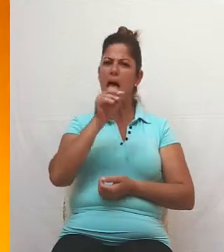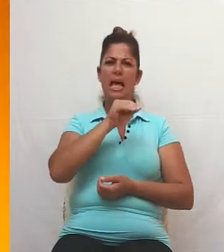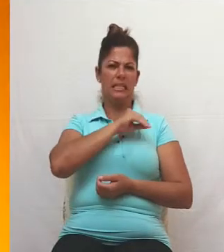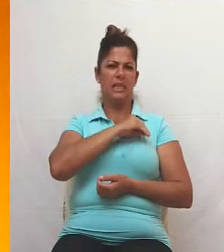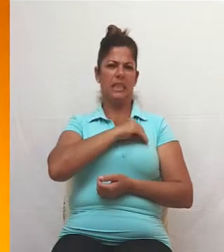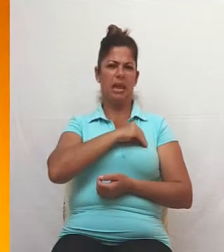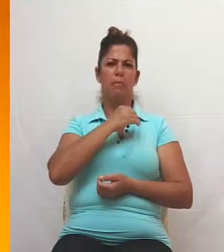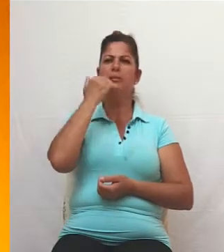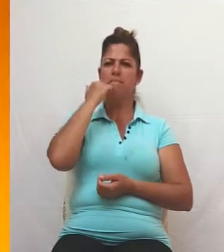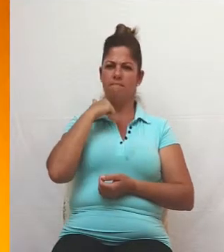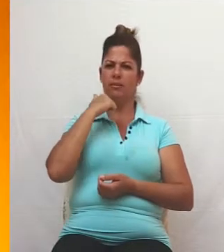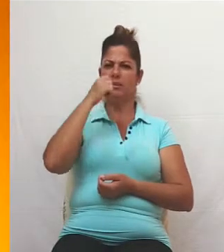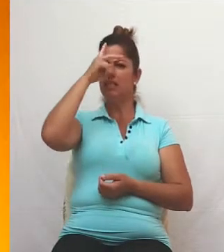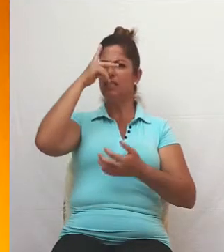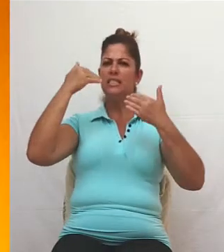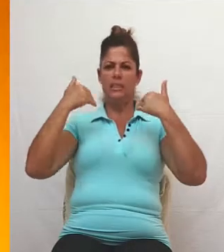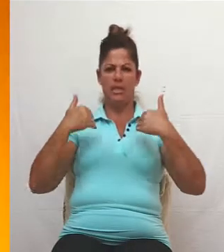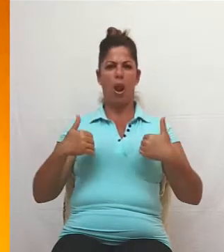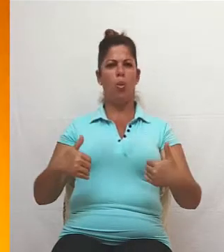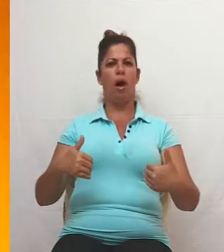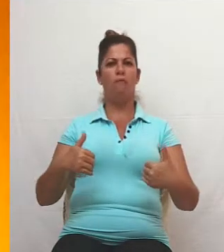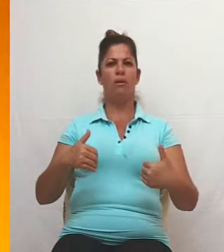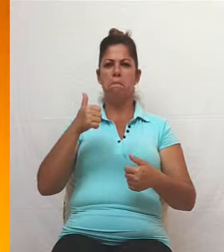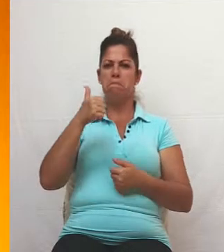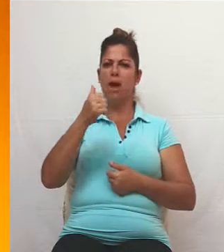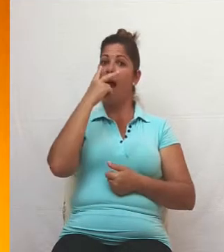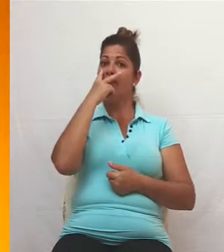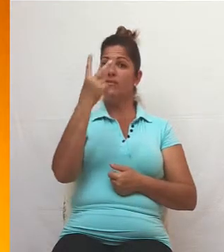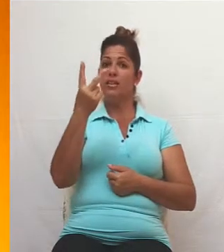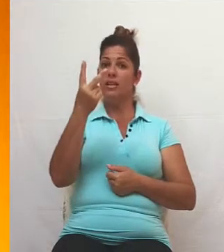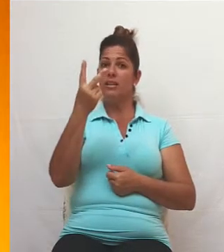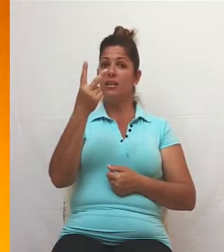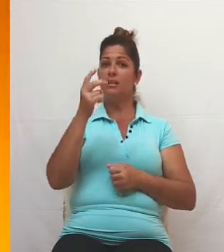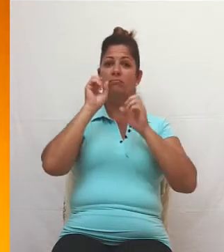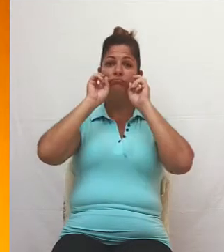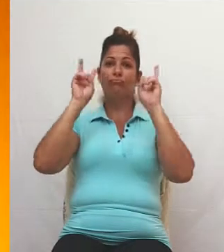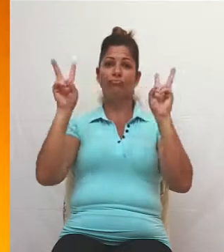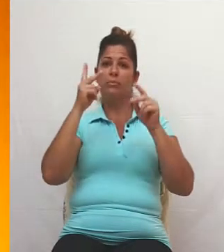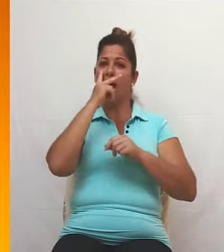porque nos sentiremos más saludables al vivir atentos al presente